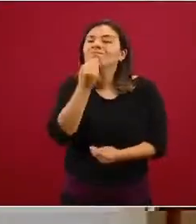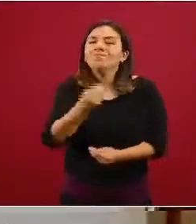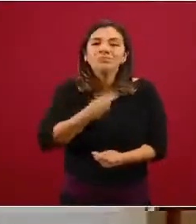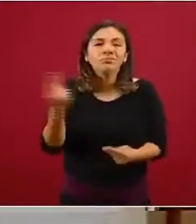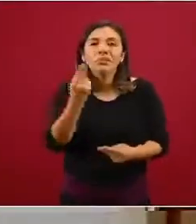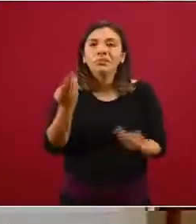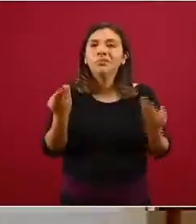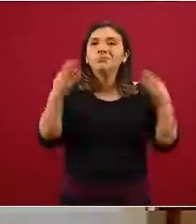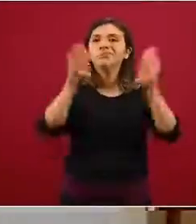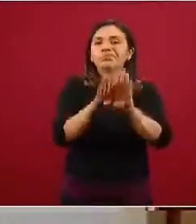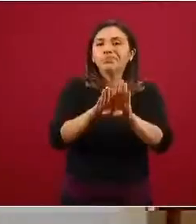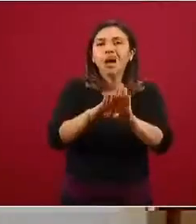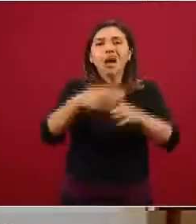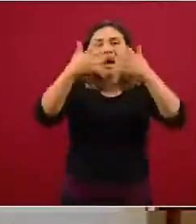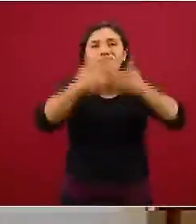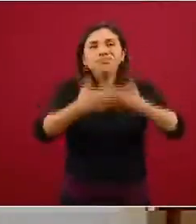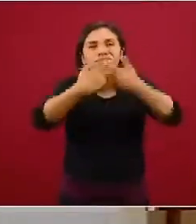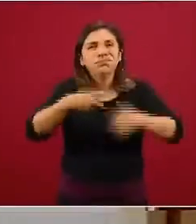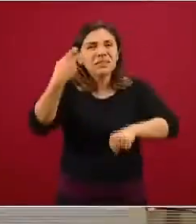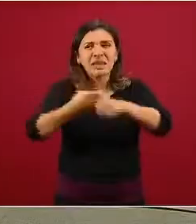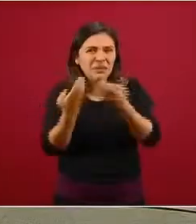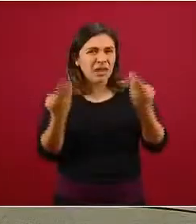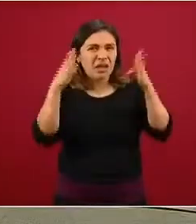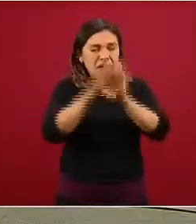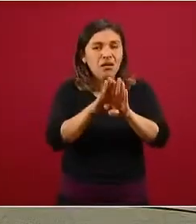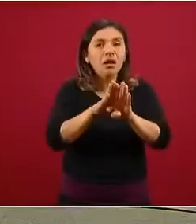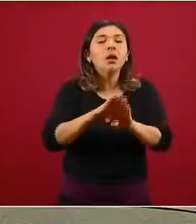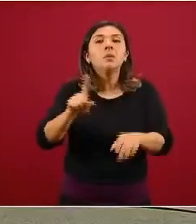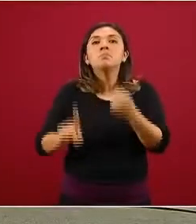obvias, tuvo que detenerse temporalmente su producción.